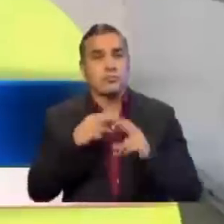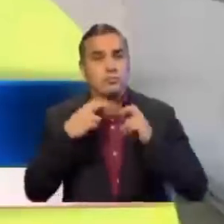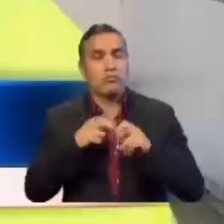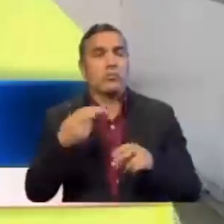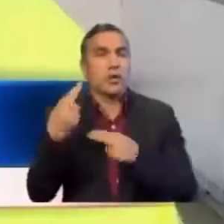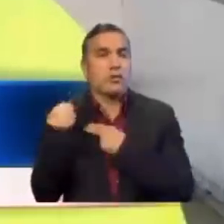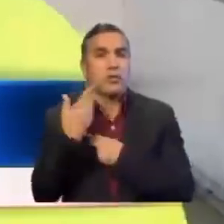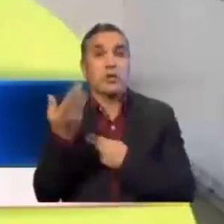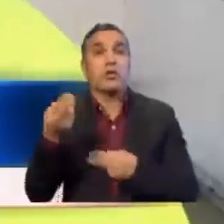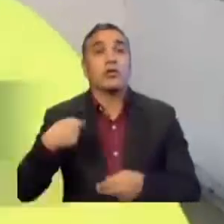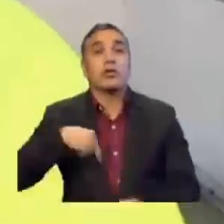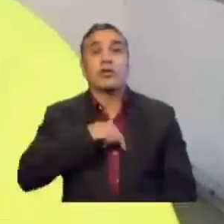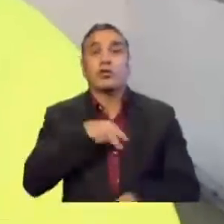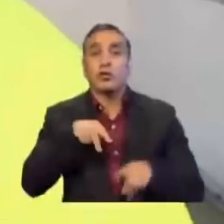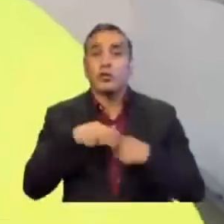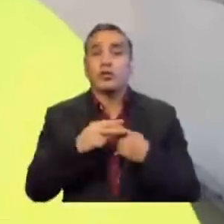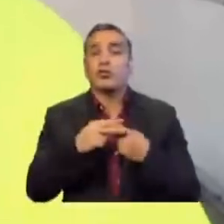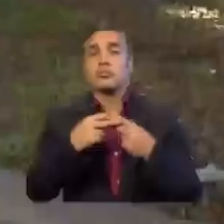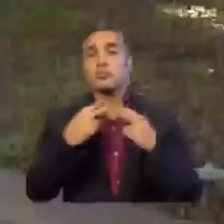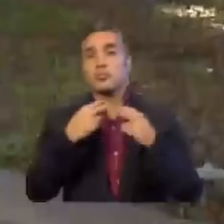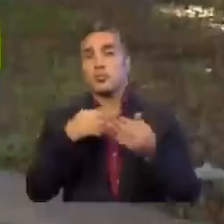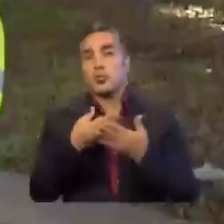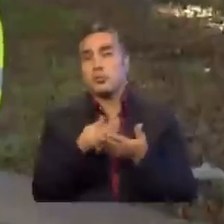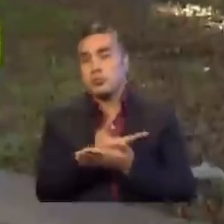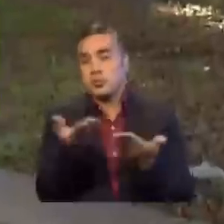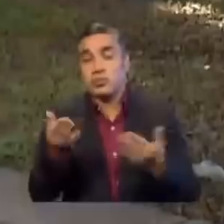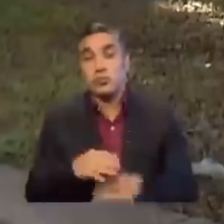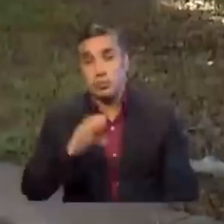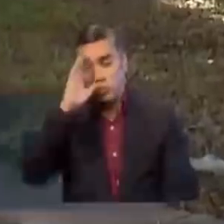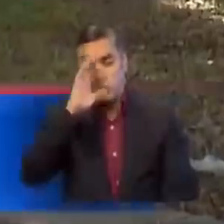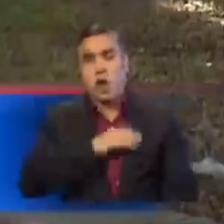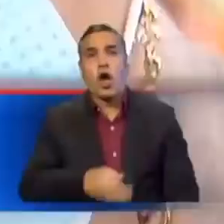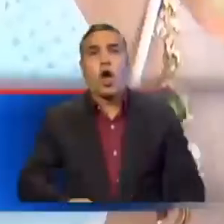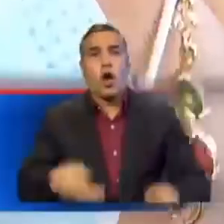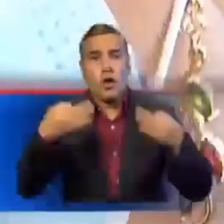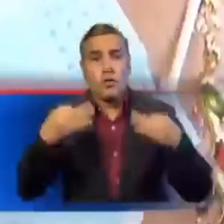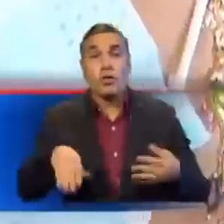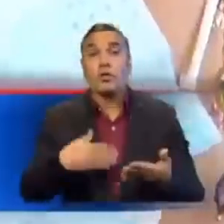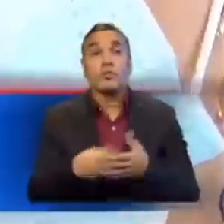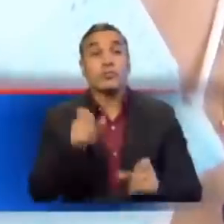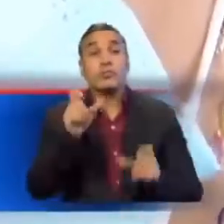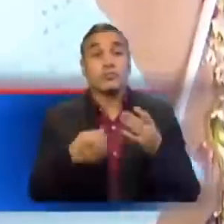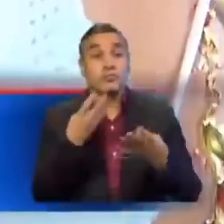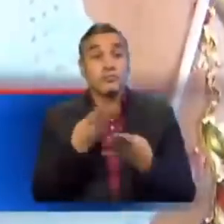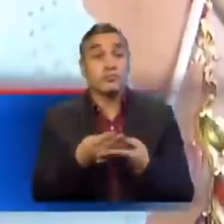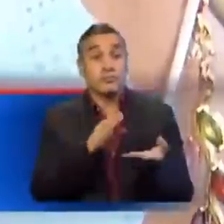investigaciones pertinentes y nosotros daremos la colaboración del caso. La policía confirmó que la mayoría de los